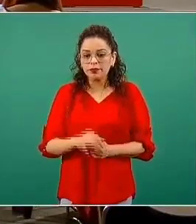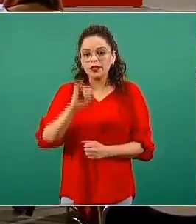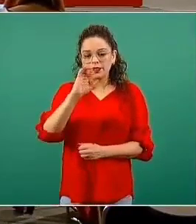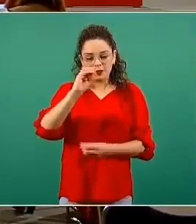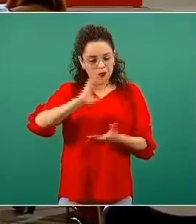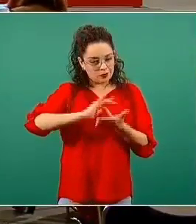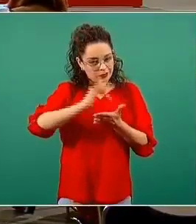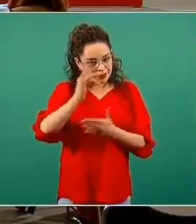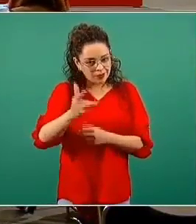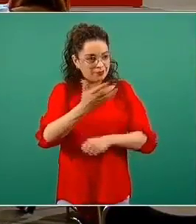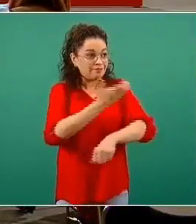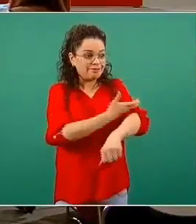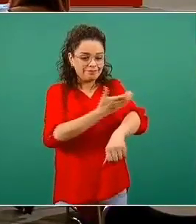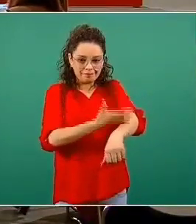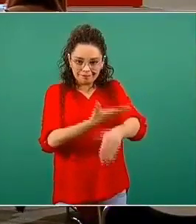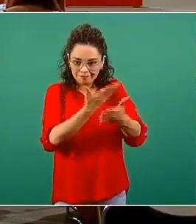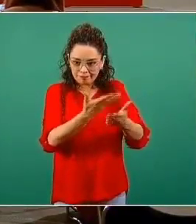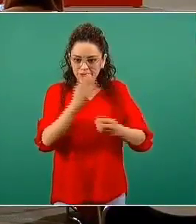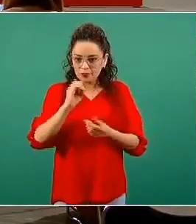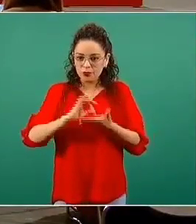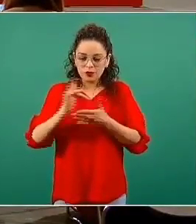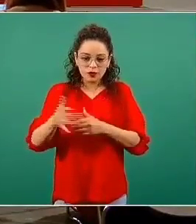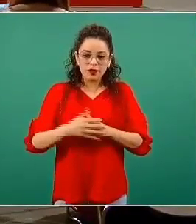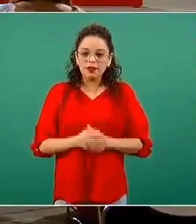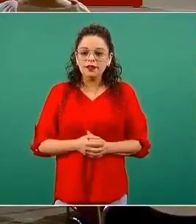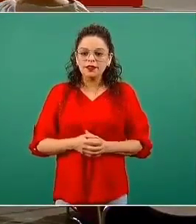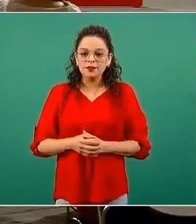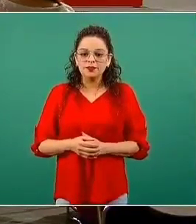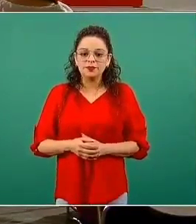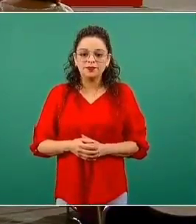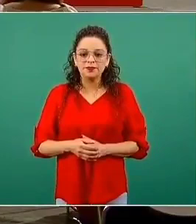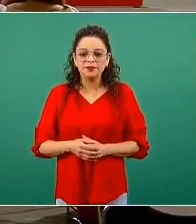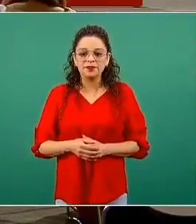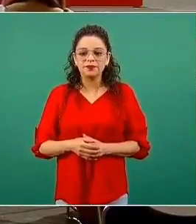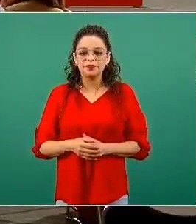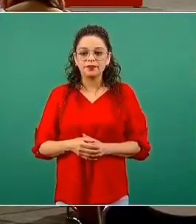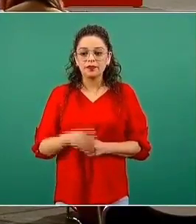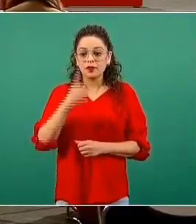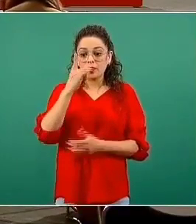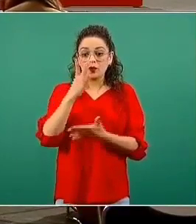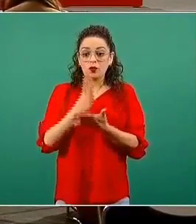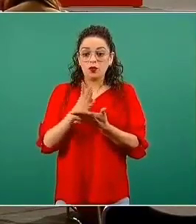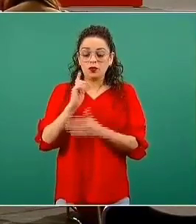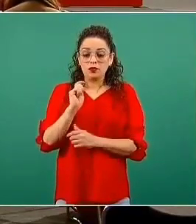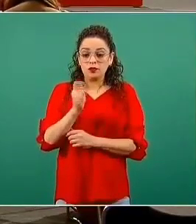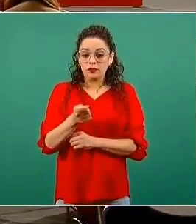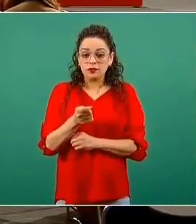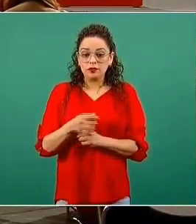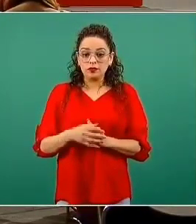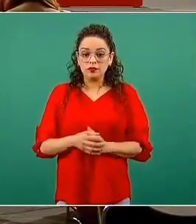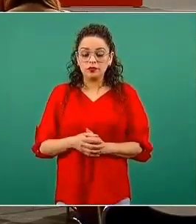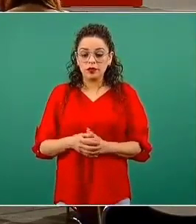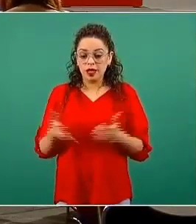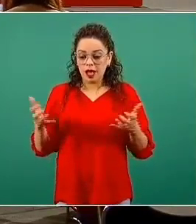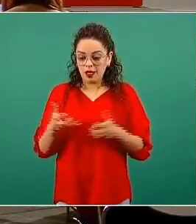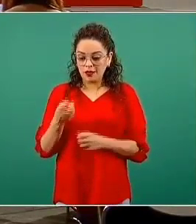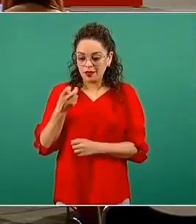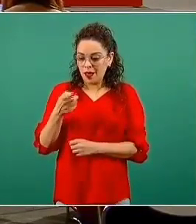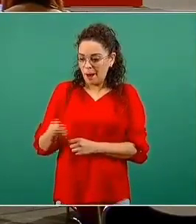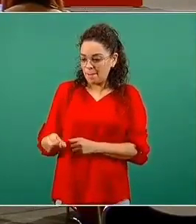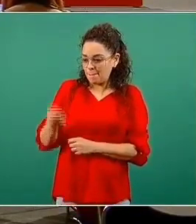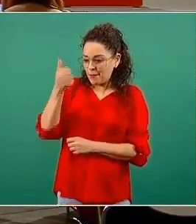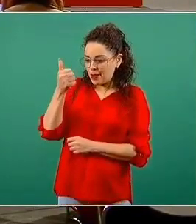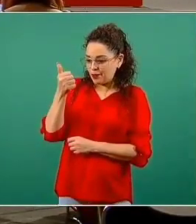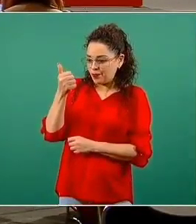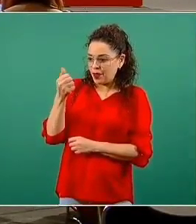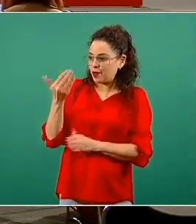gracias, colegas, y gracias por, no solamente por haber organizado ese primer